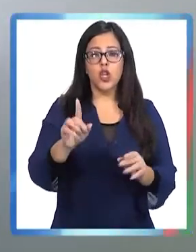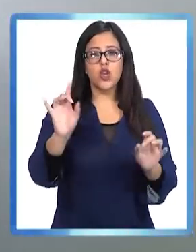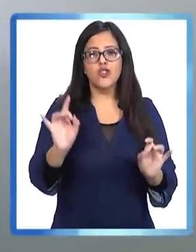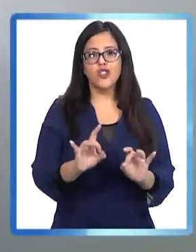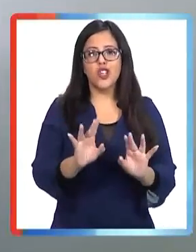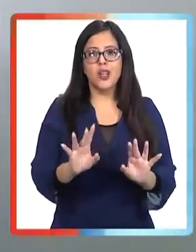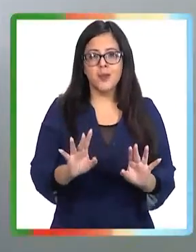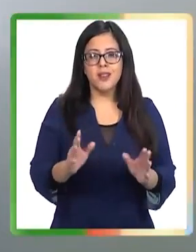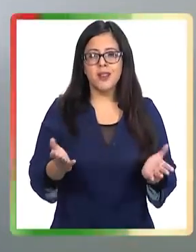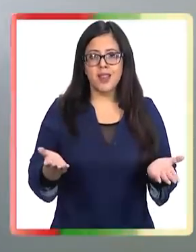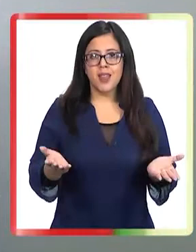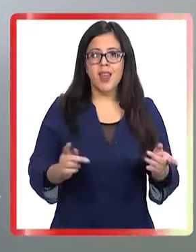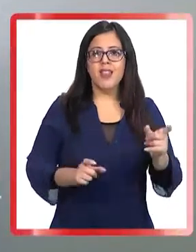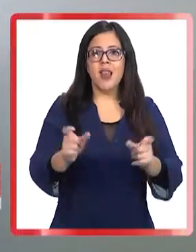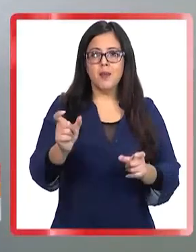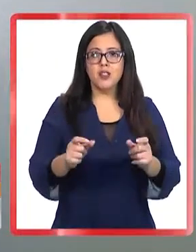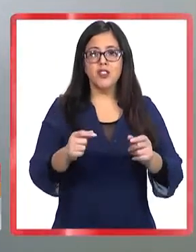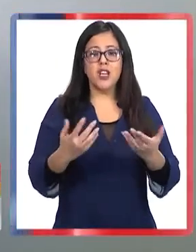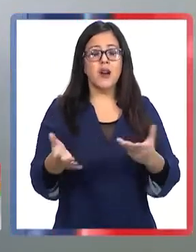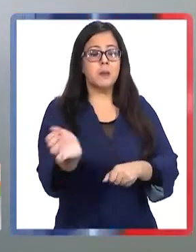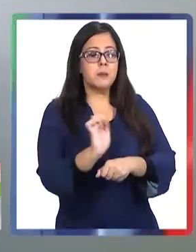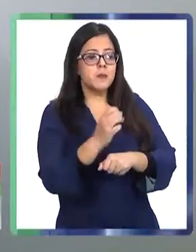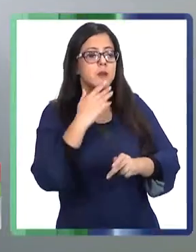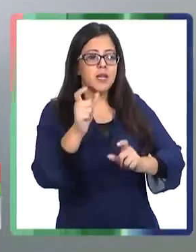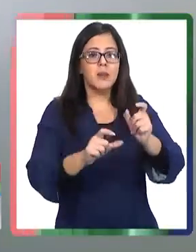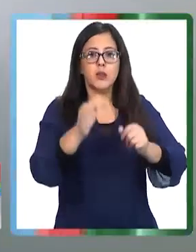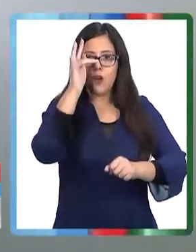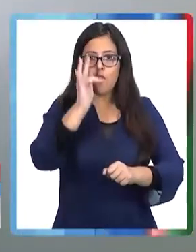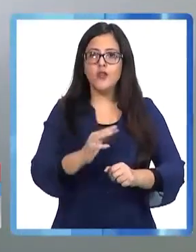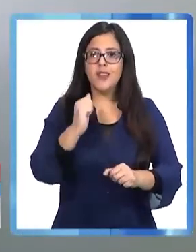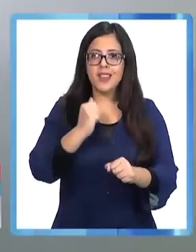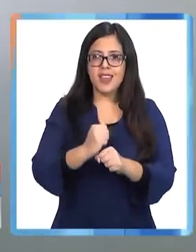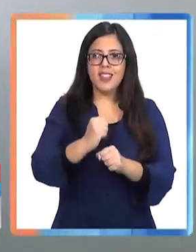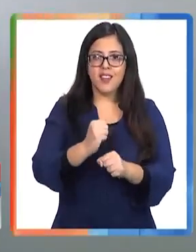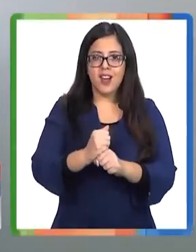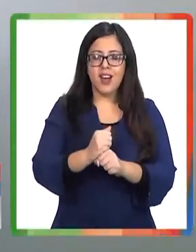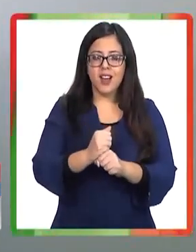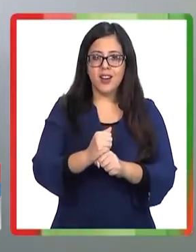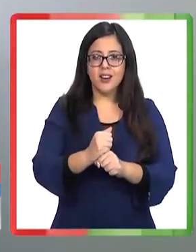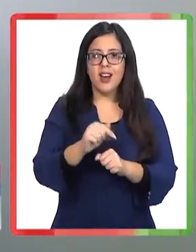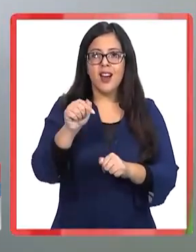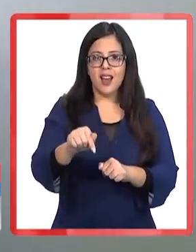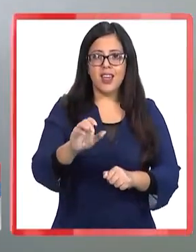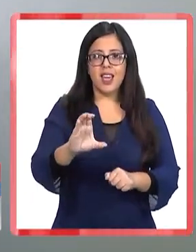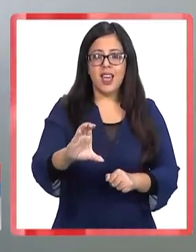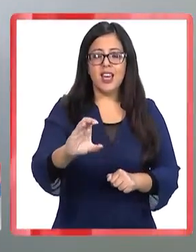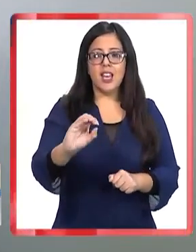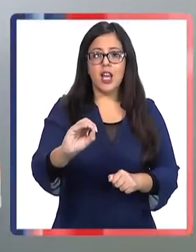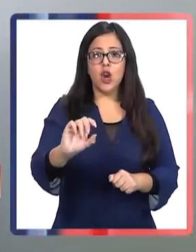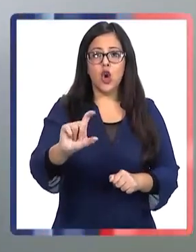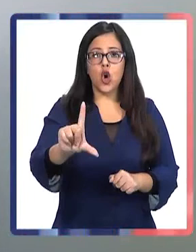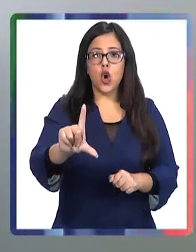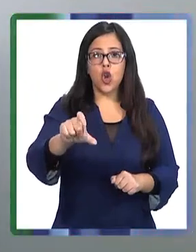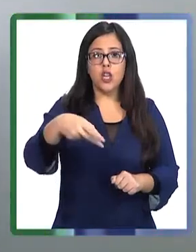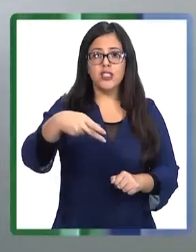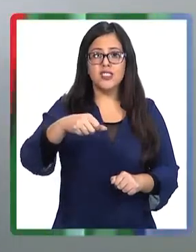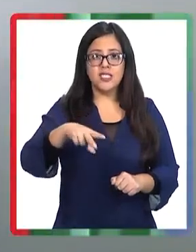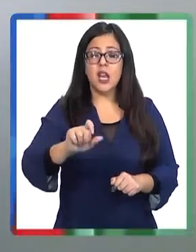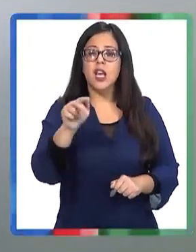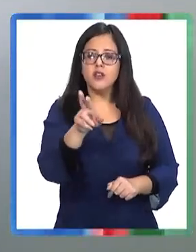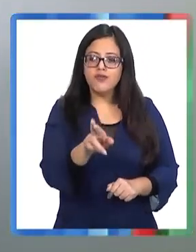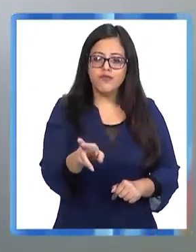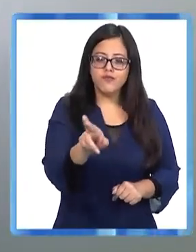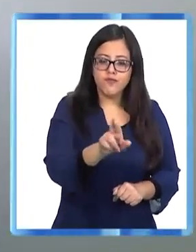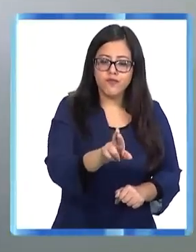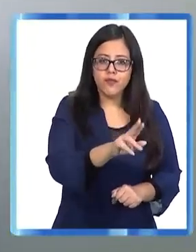no solamente de los que transitan por ahí, sino de los funcionarios mismos que trabajan o trabajamos en Colchane. Es una situación que se ha reiterado